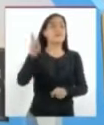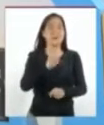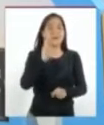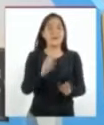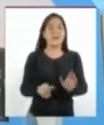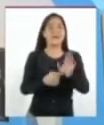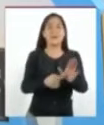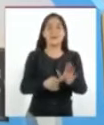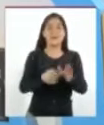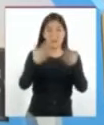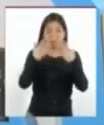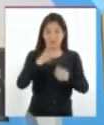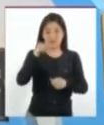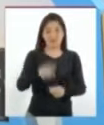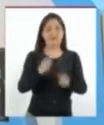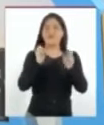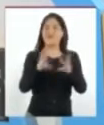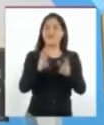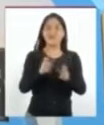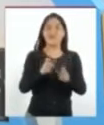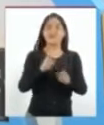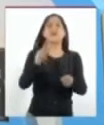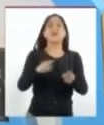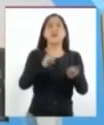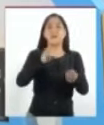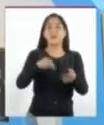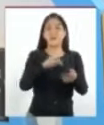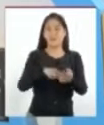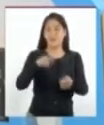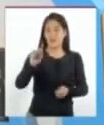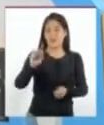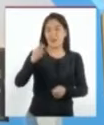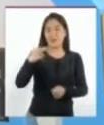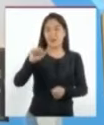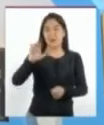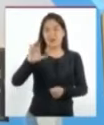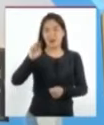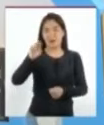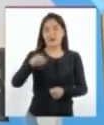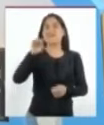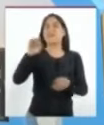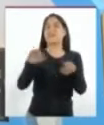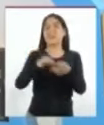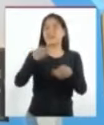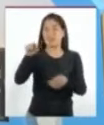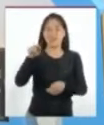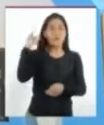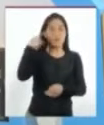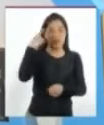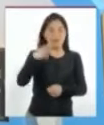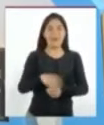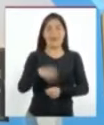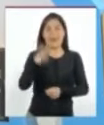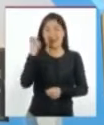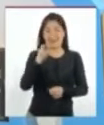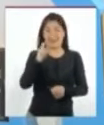resultado no se encuentra en Chiapas, sino en el valle de Tehuacán, cerca de Puebla. Allá se descubrieron